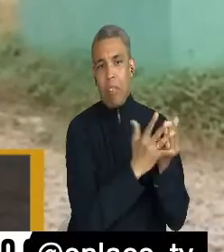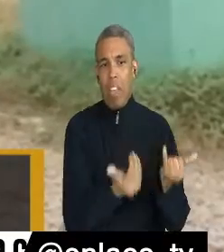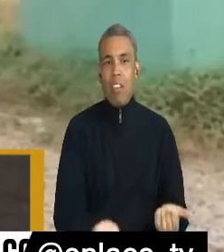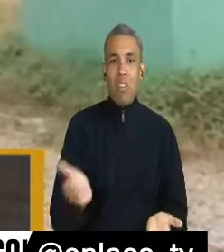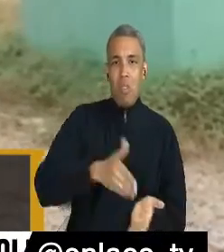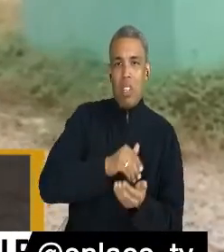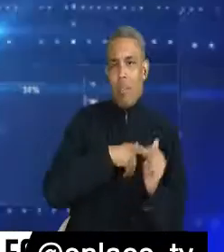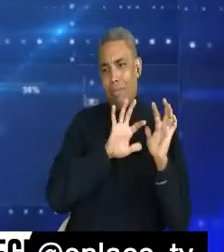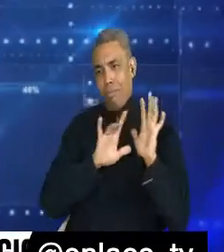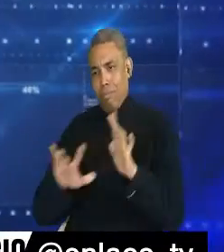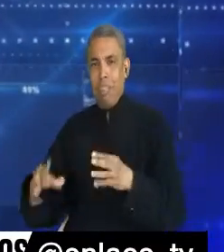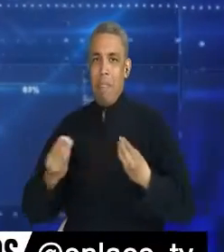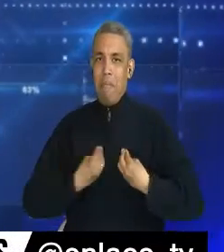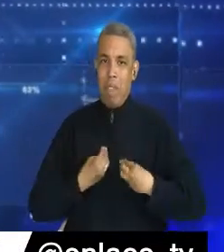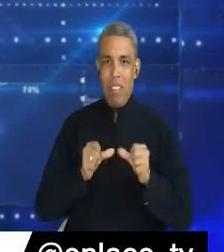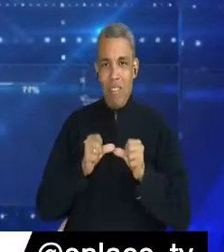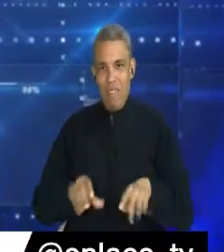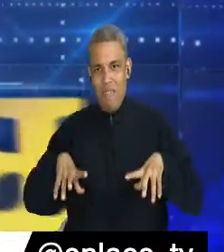montoro